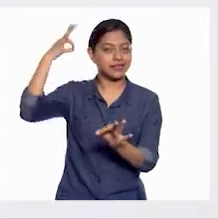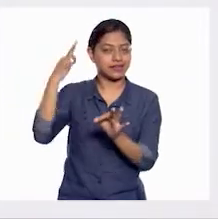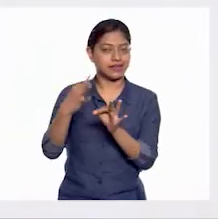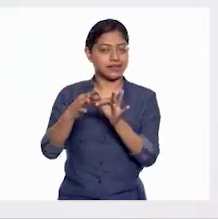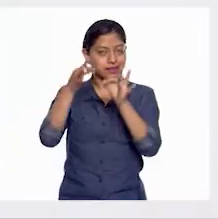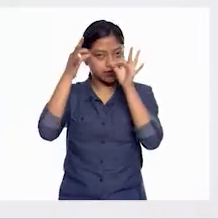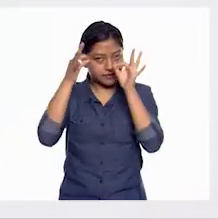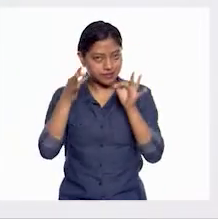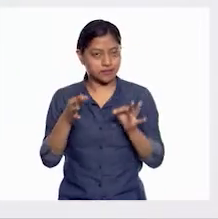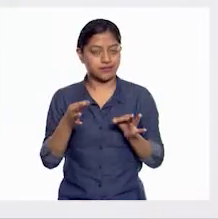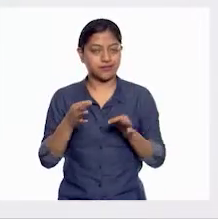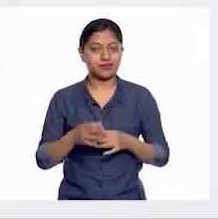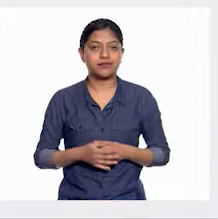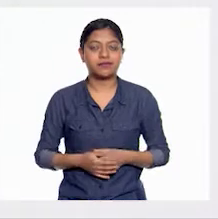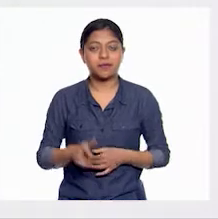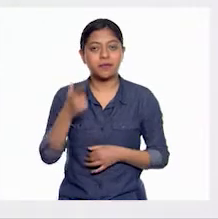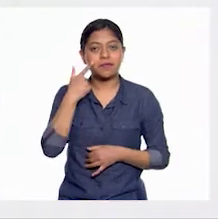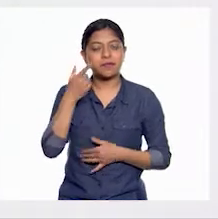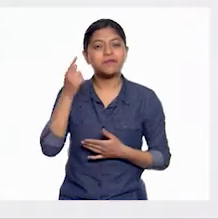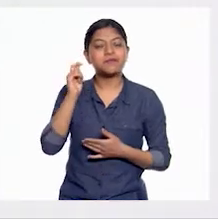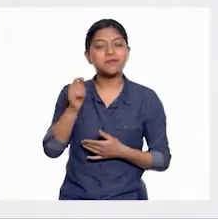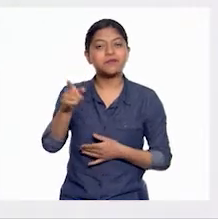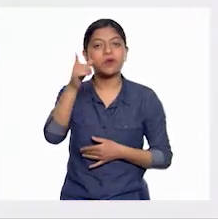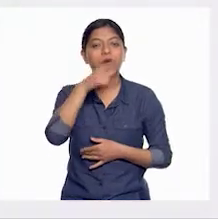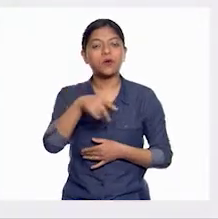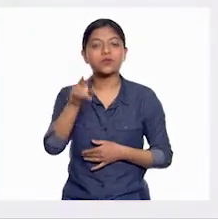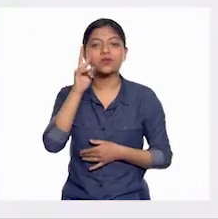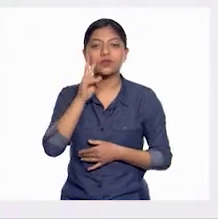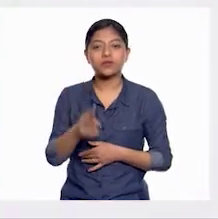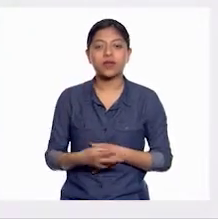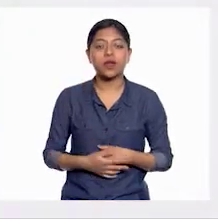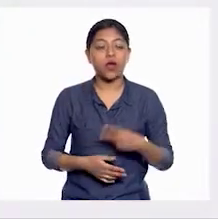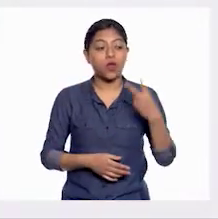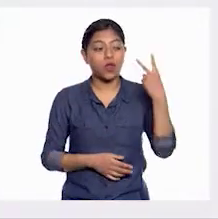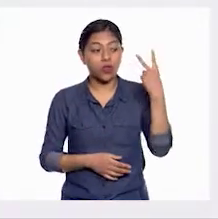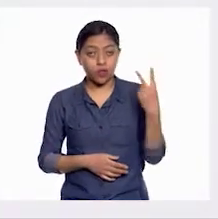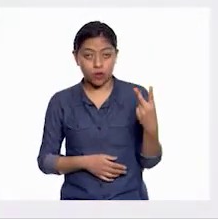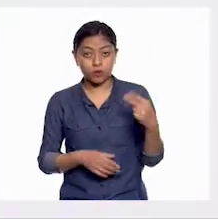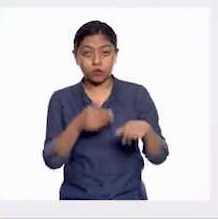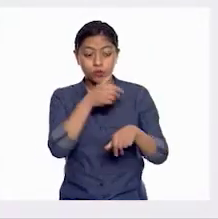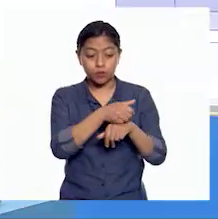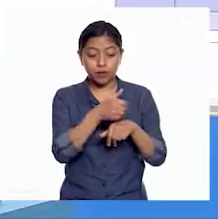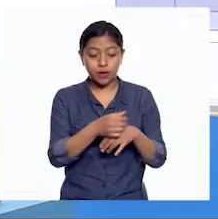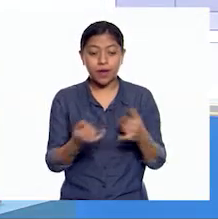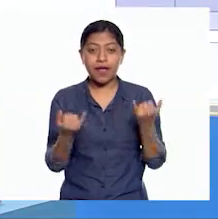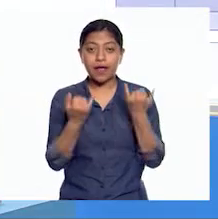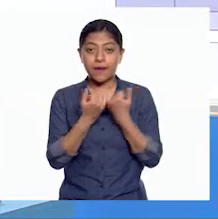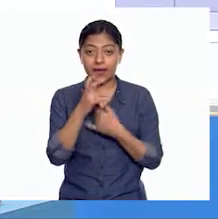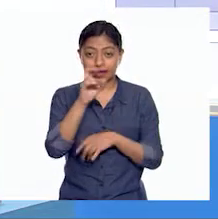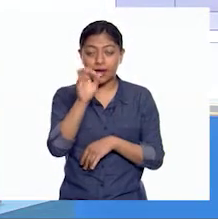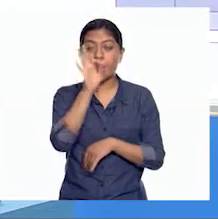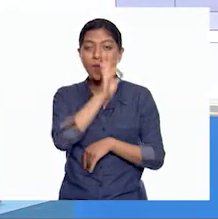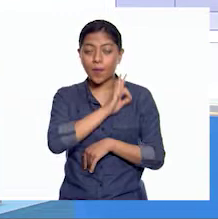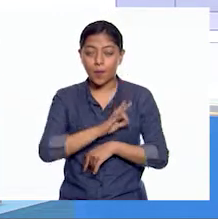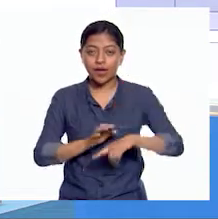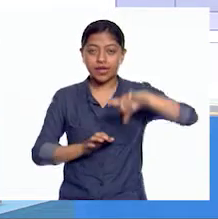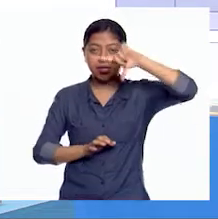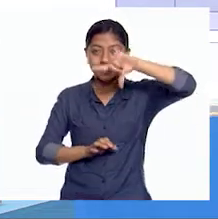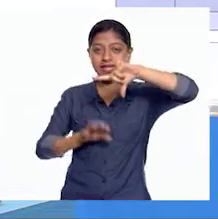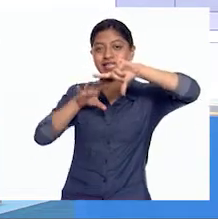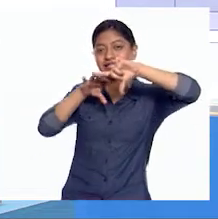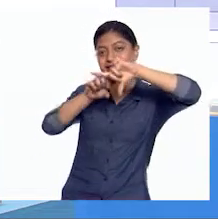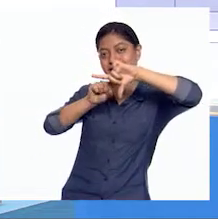30. De esta manera comprobamos que 2 y 30 son divisores de 60.